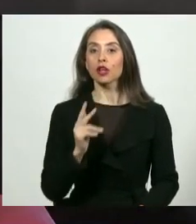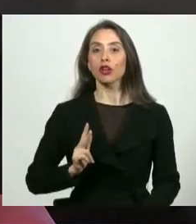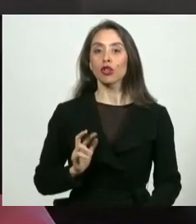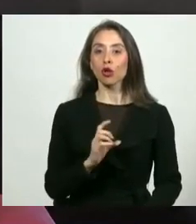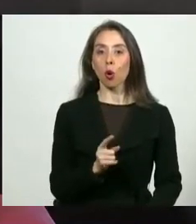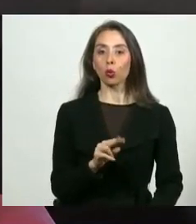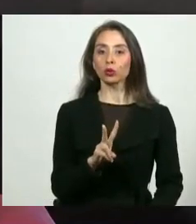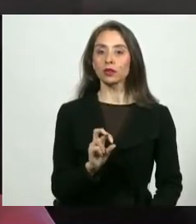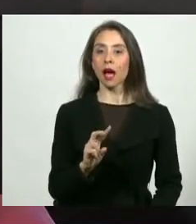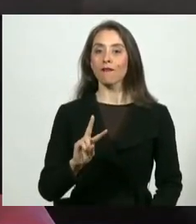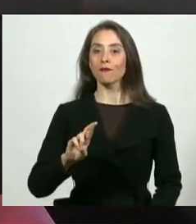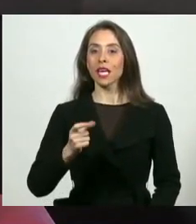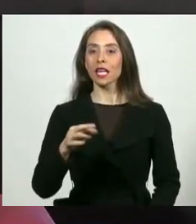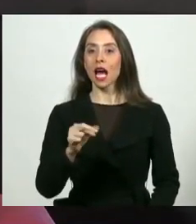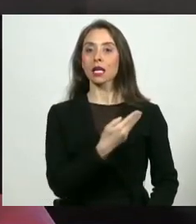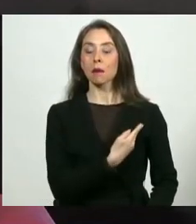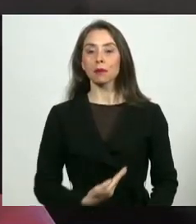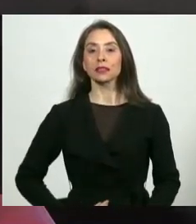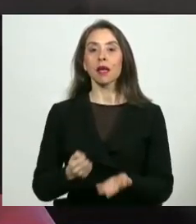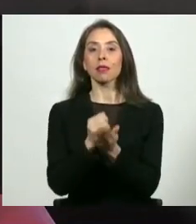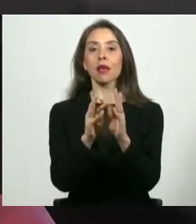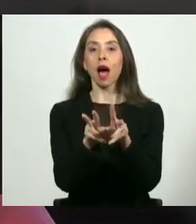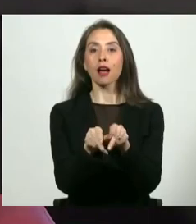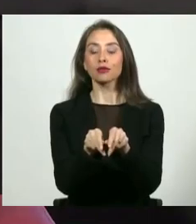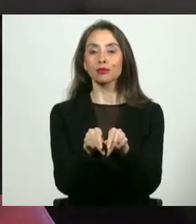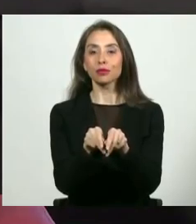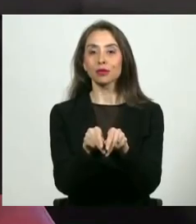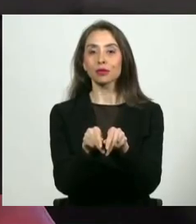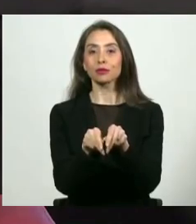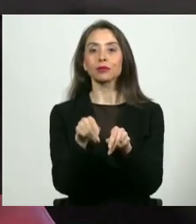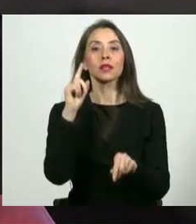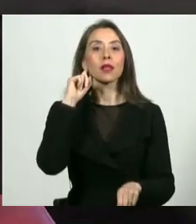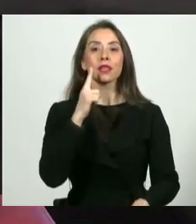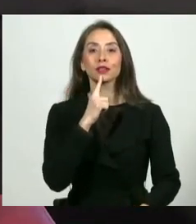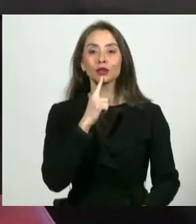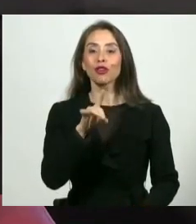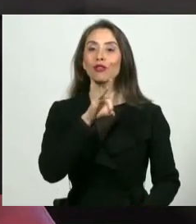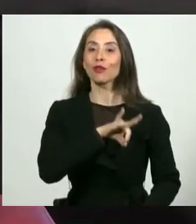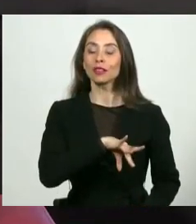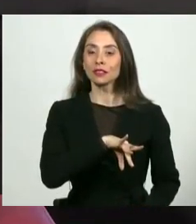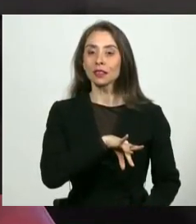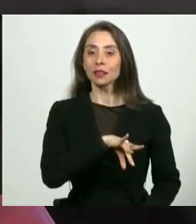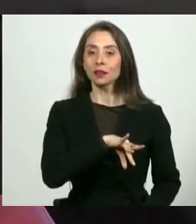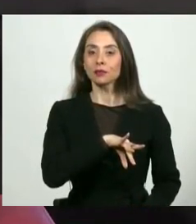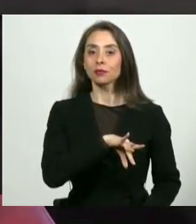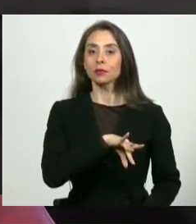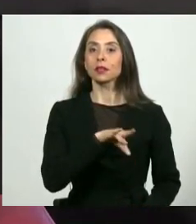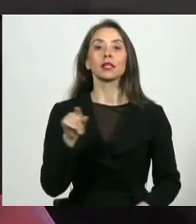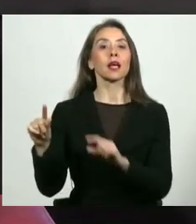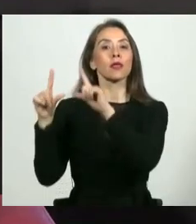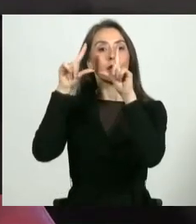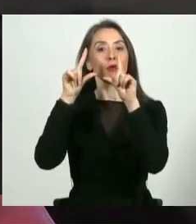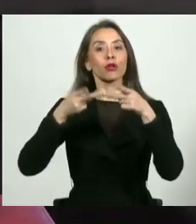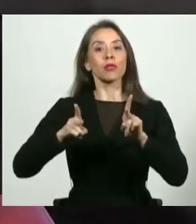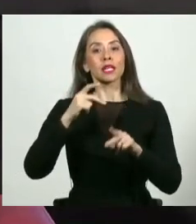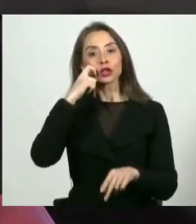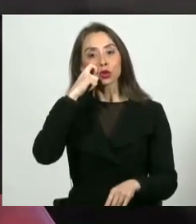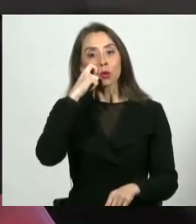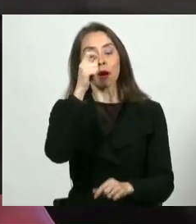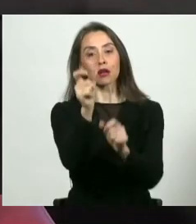Gustavo Vergara, presidente de la Asociación de Sordos de Chile, diplomado en Derecho Humano